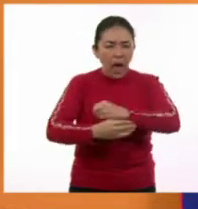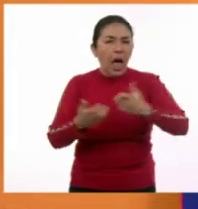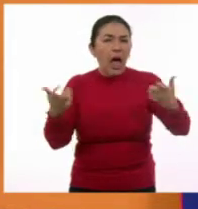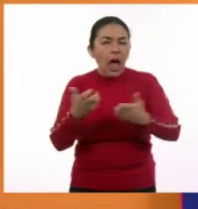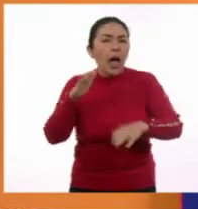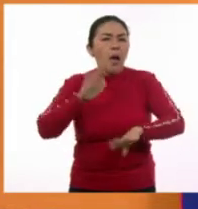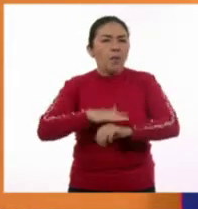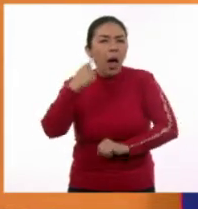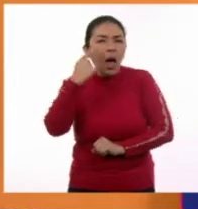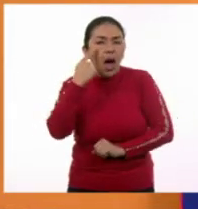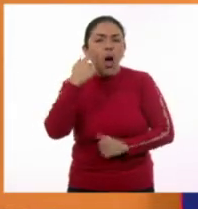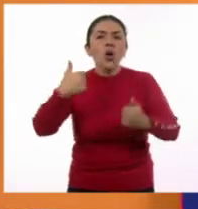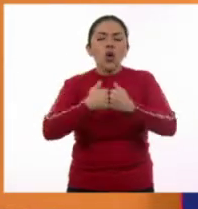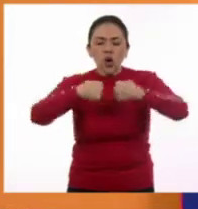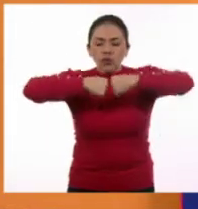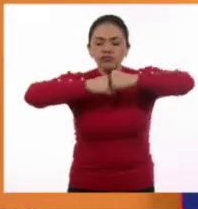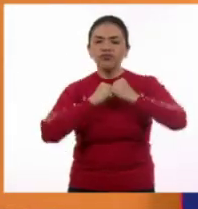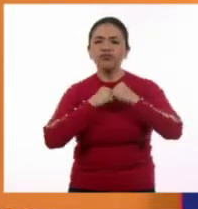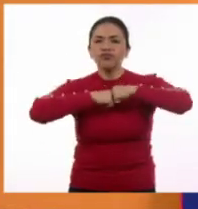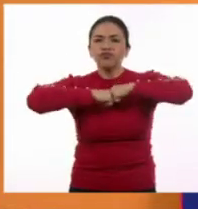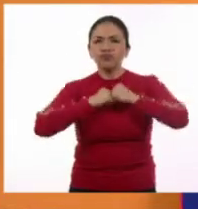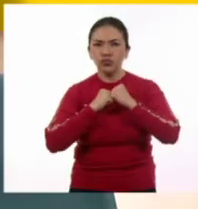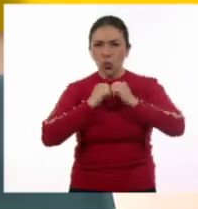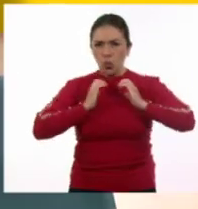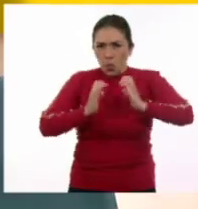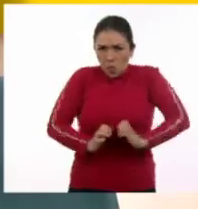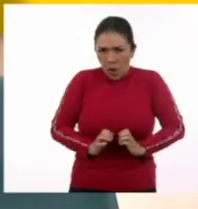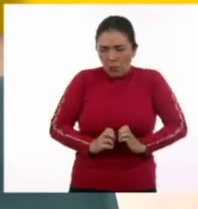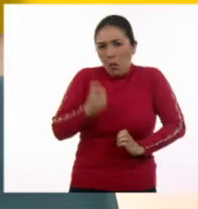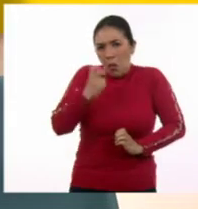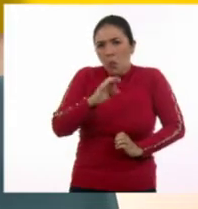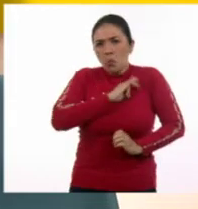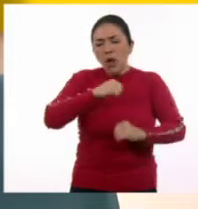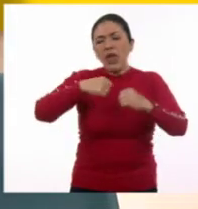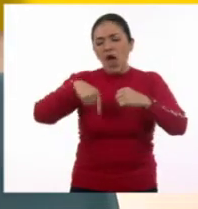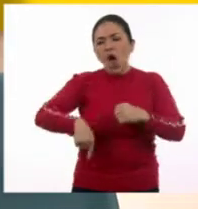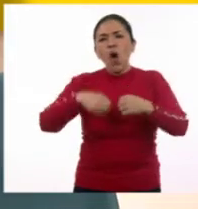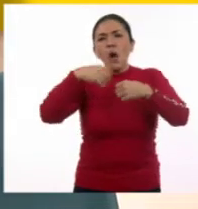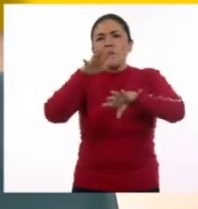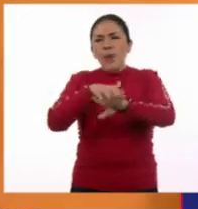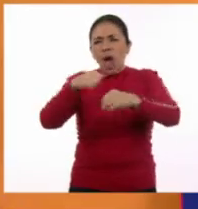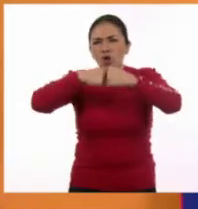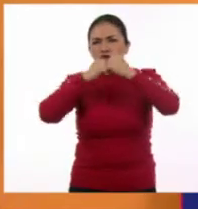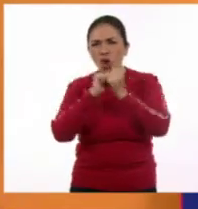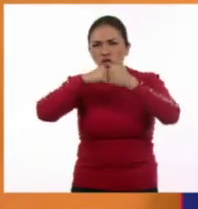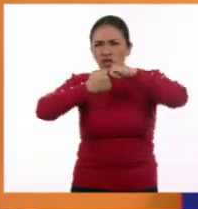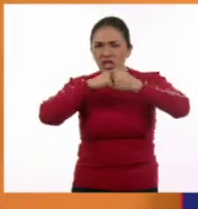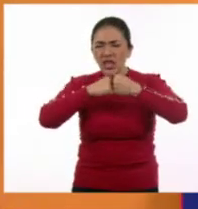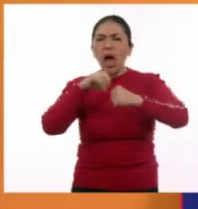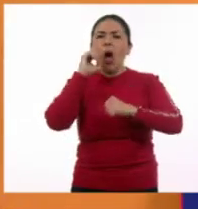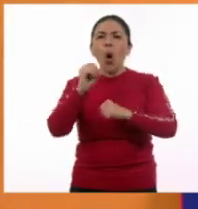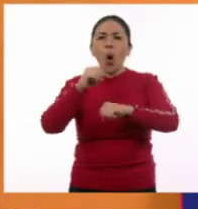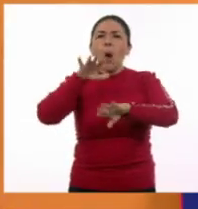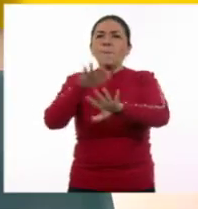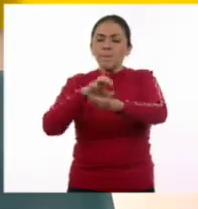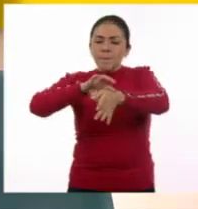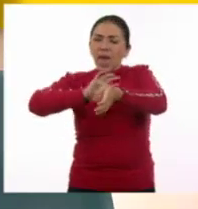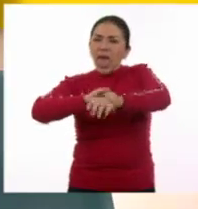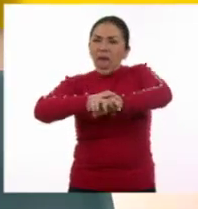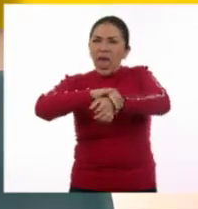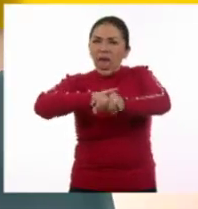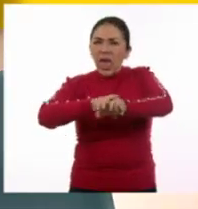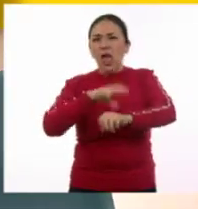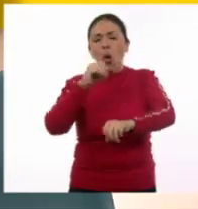se utilizan en articulaciones bien que en este caso puede ser una rodilla el talón la muñeca etc ok